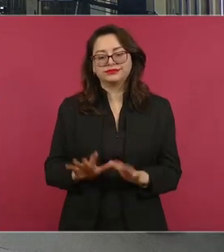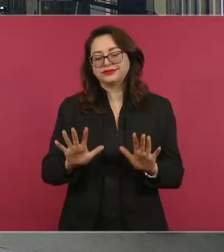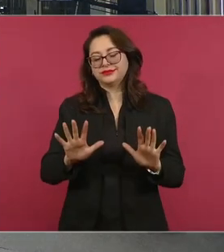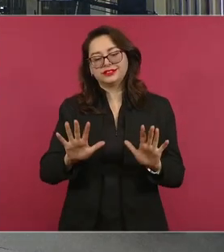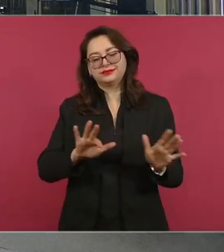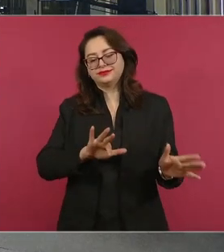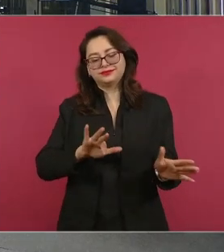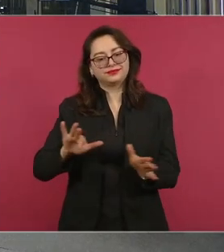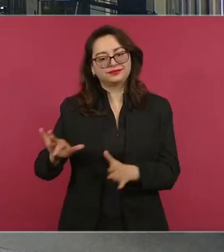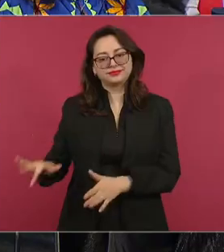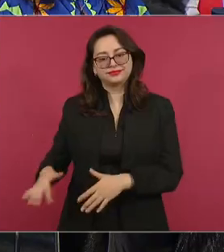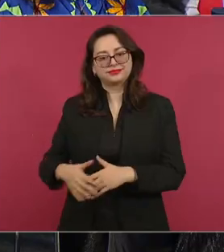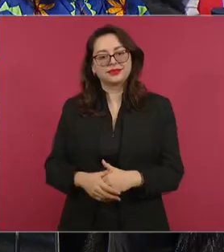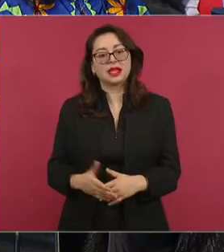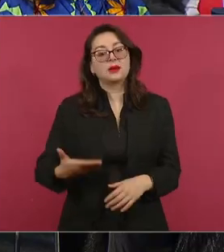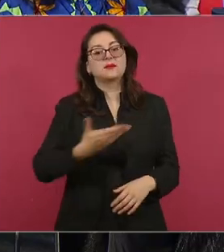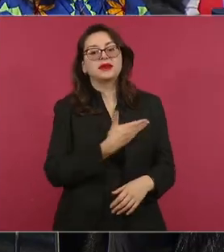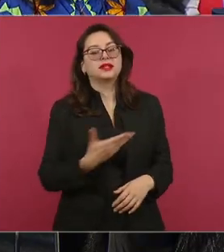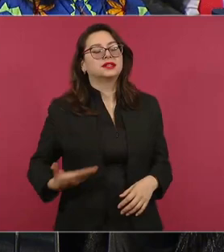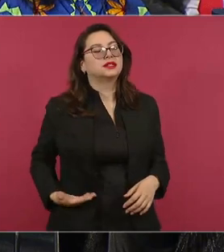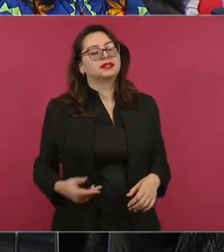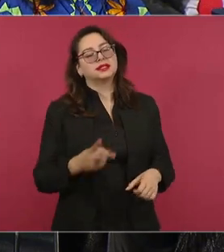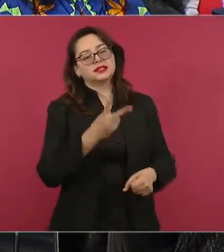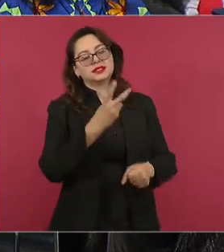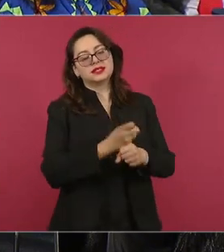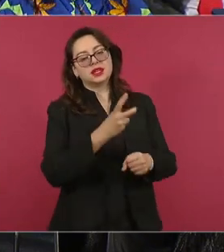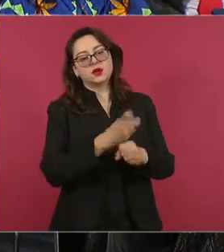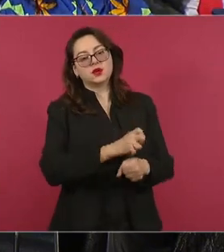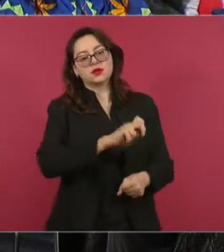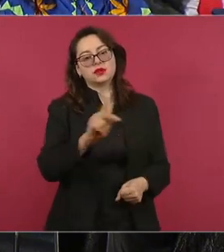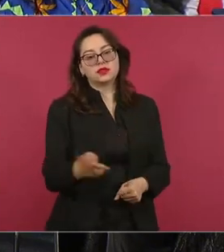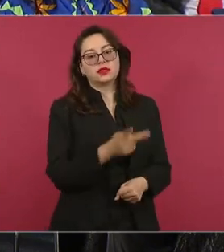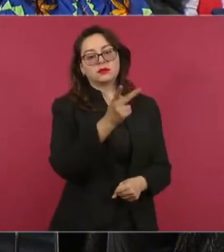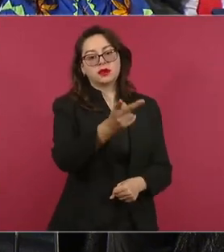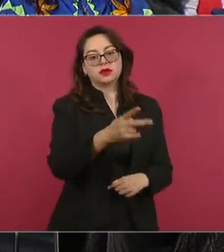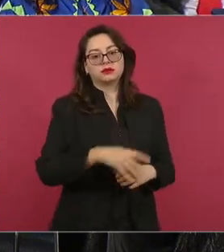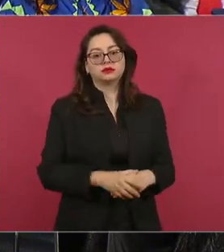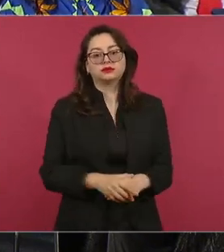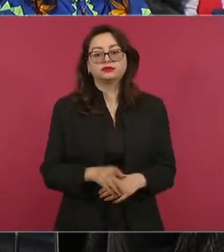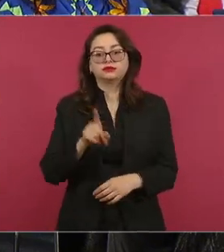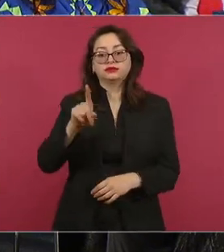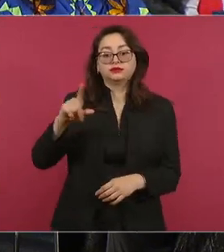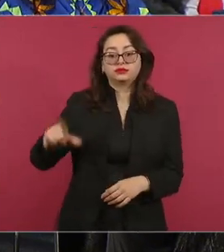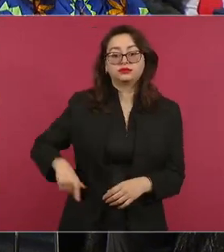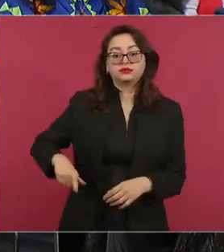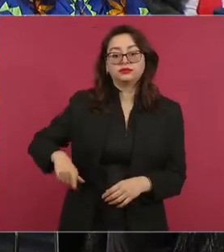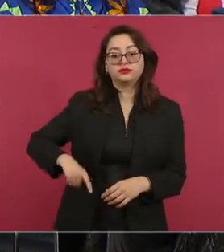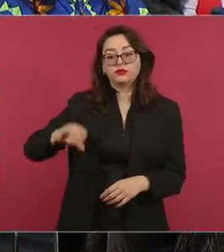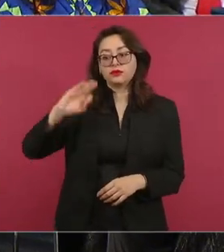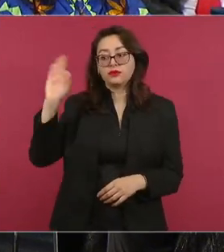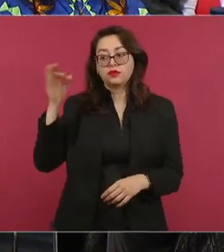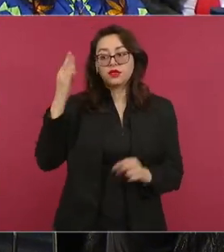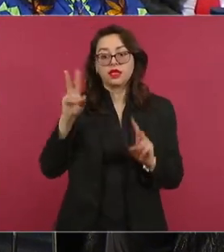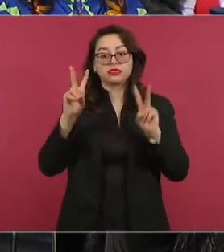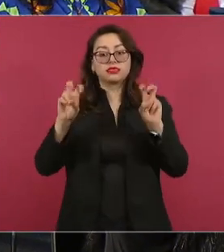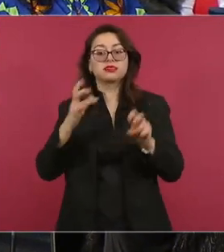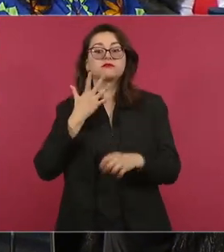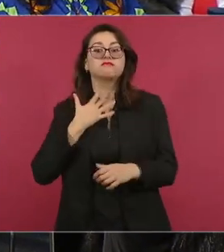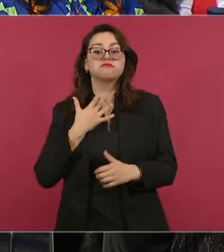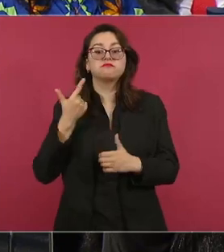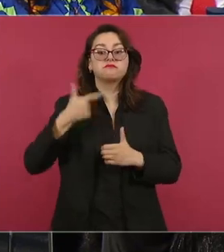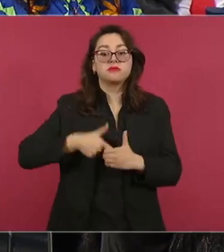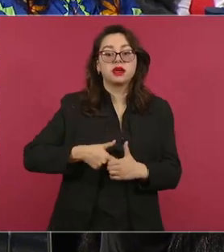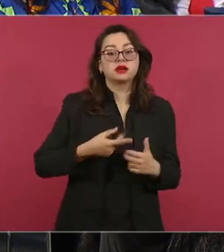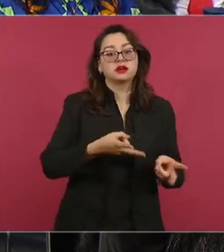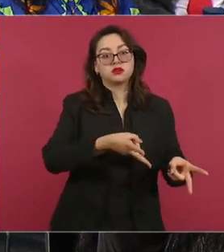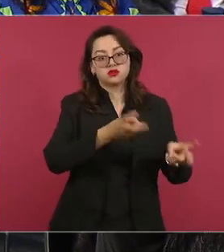segunda pregunta, había comentado que desde la Federación trabajaban en una nueva estrategia para seguir combatiendo el huachicol en